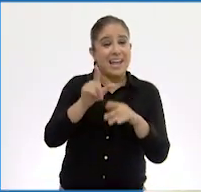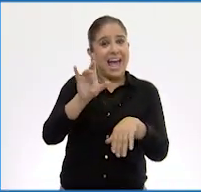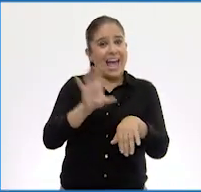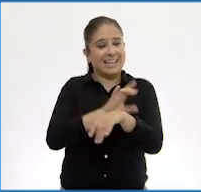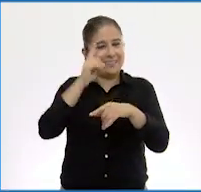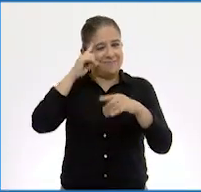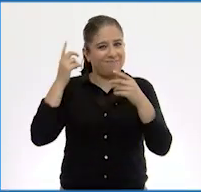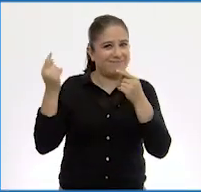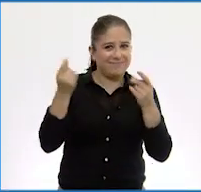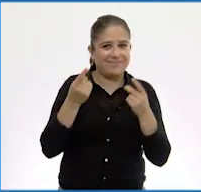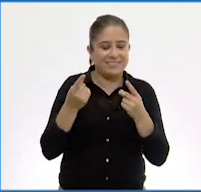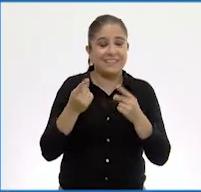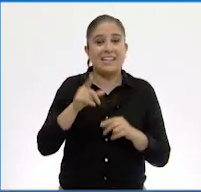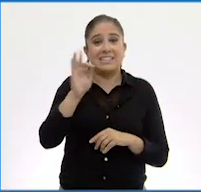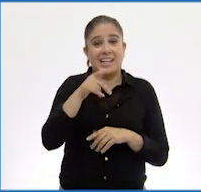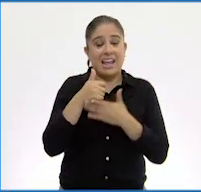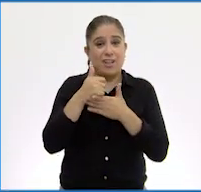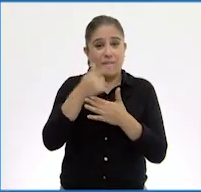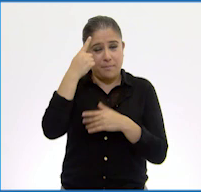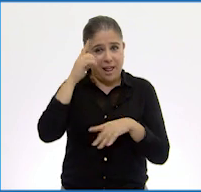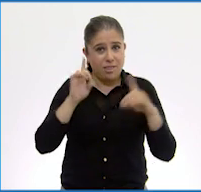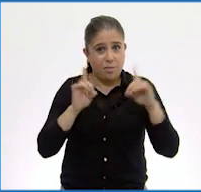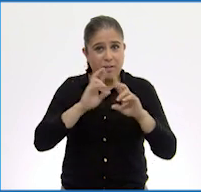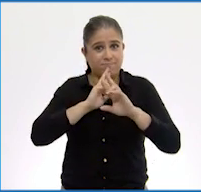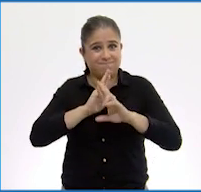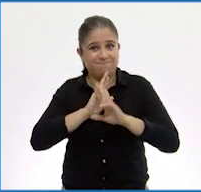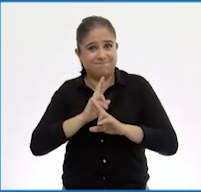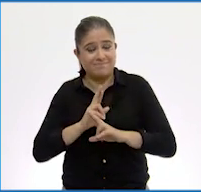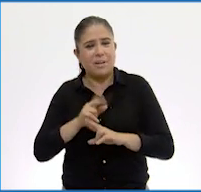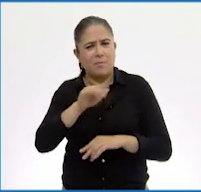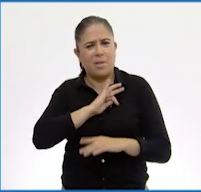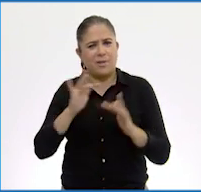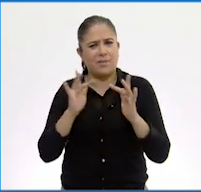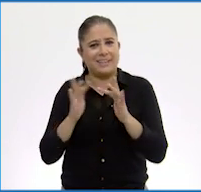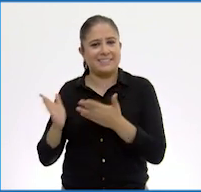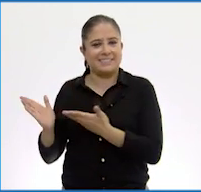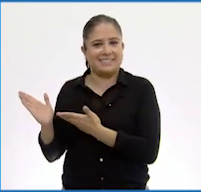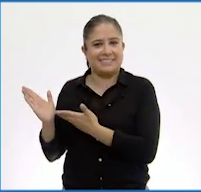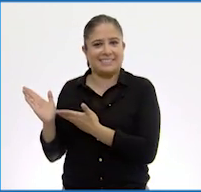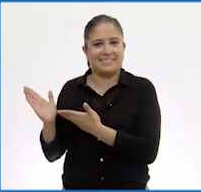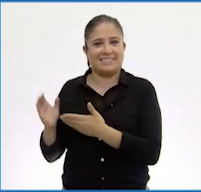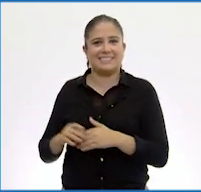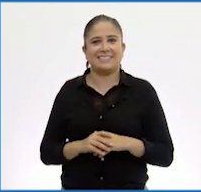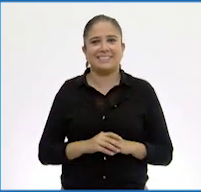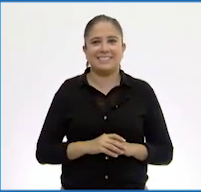mente. Si necesitas ayuda para resolver tus dudas, contáctanos.